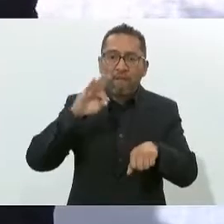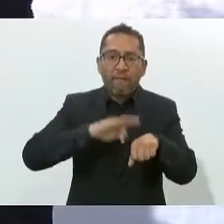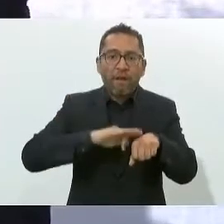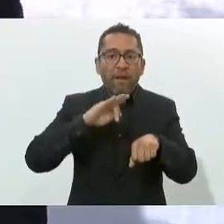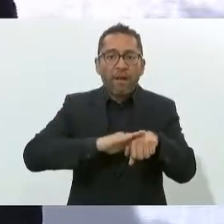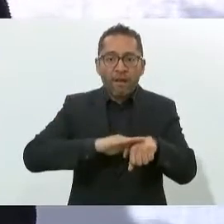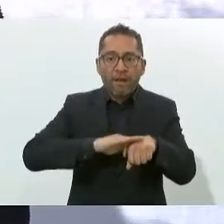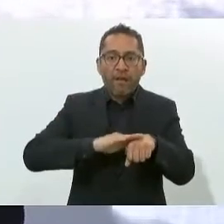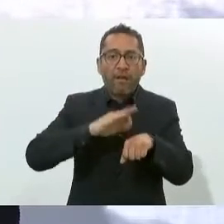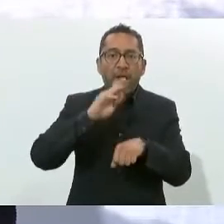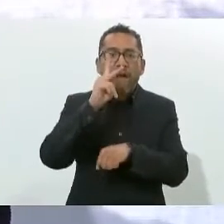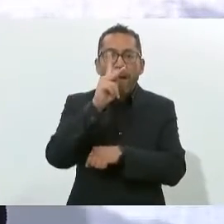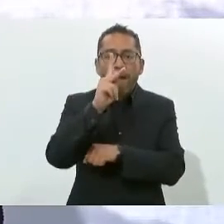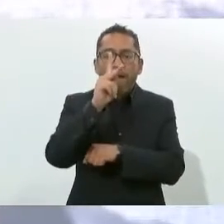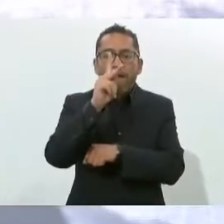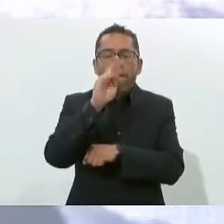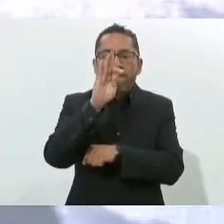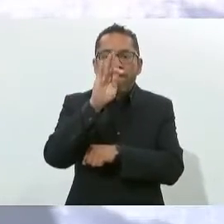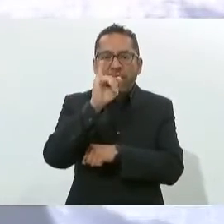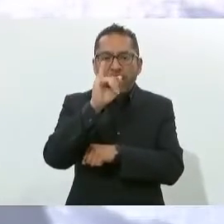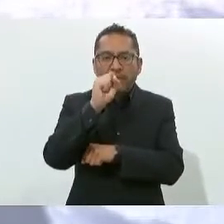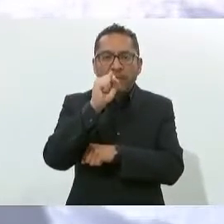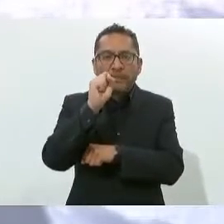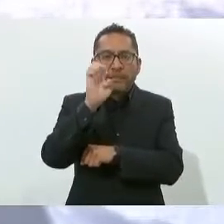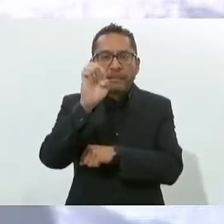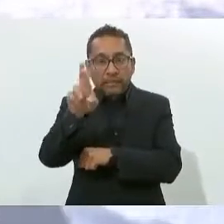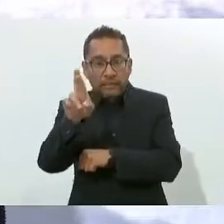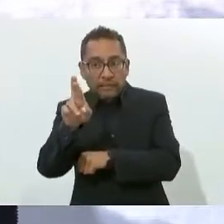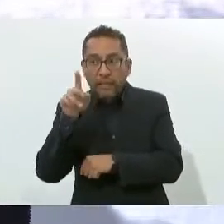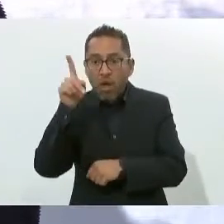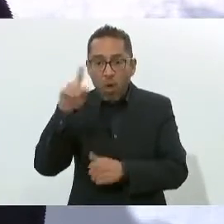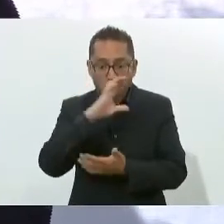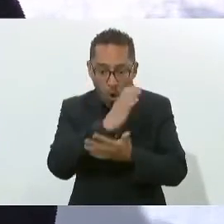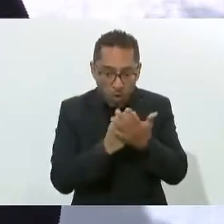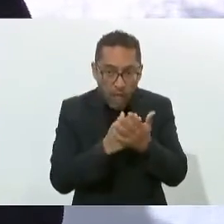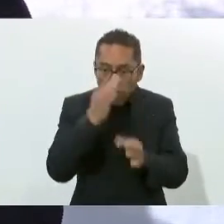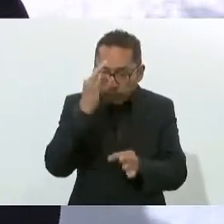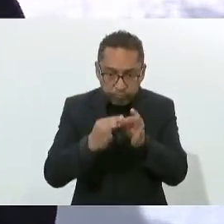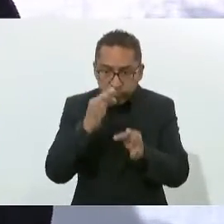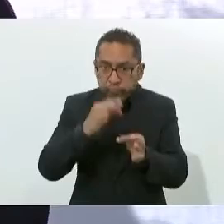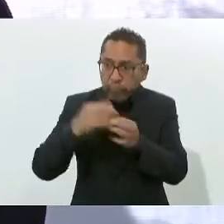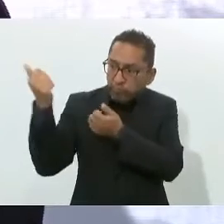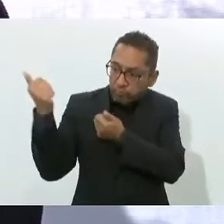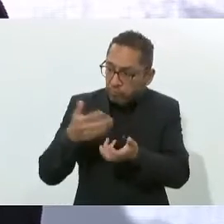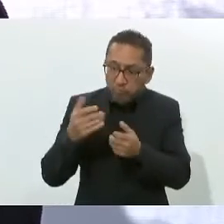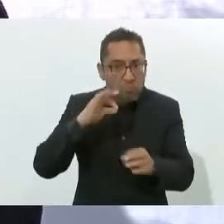farmacéutica Pfizer porque está cumpliendo con el contrato que hicimos.